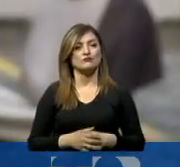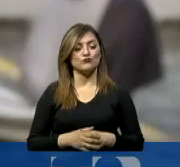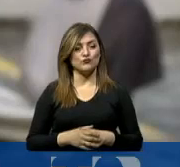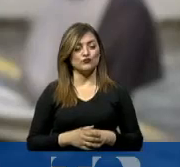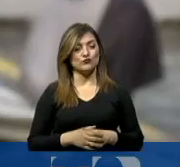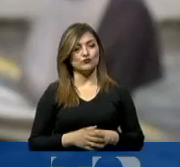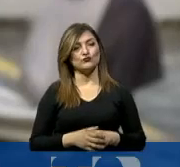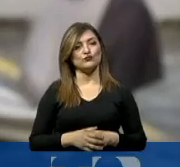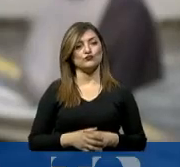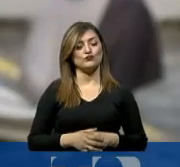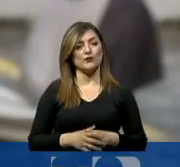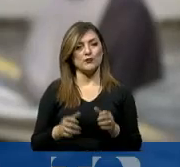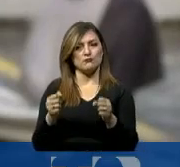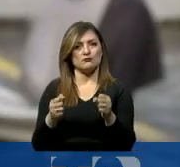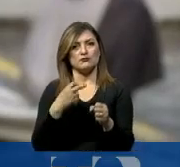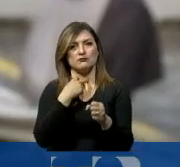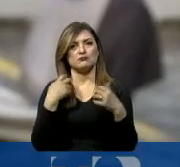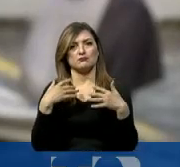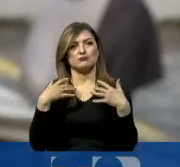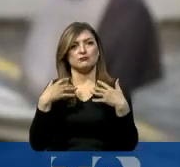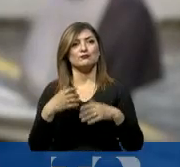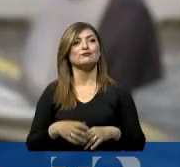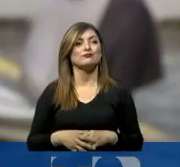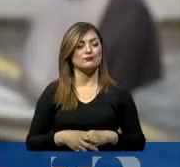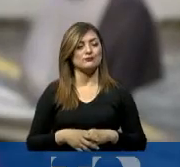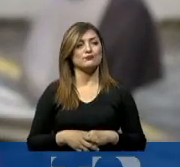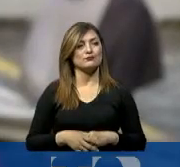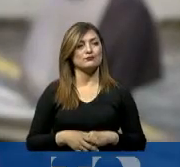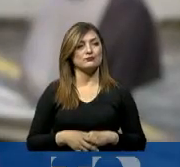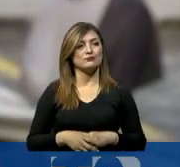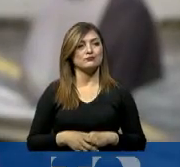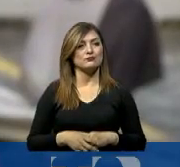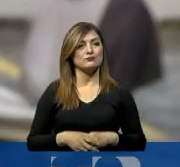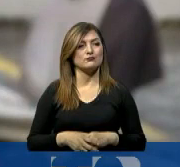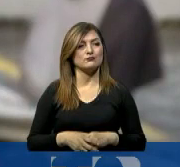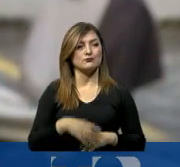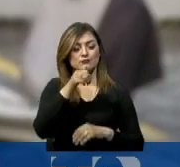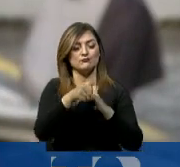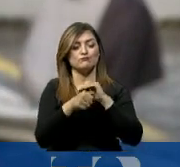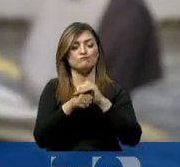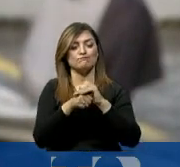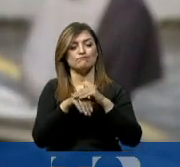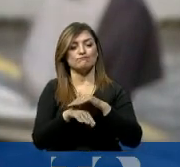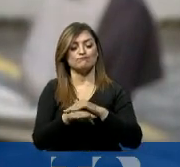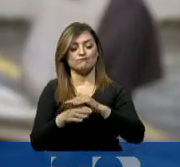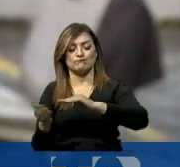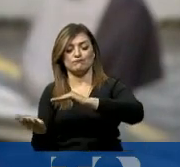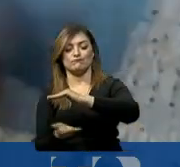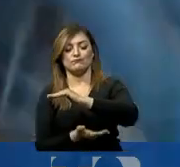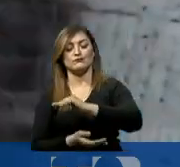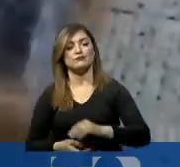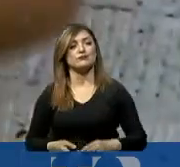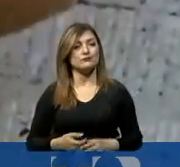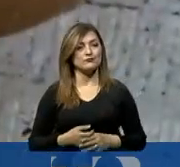que se pusieron nerviosos y en la verificación de que llevaban sustancias sujetas a fiscalización en doble fondo de todo el